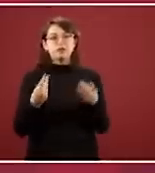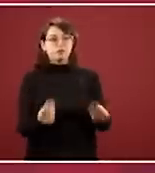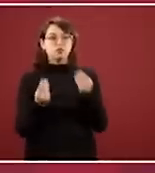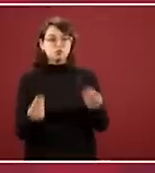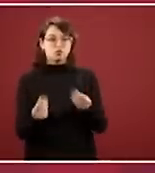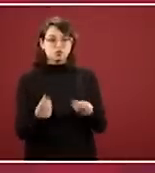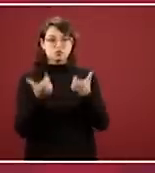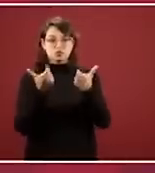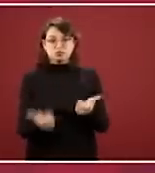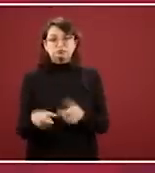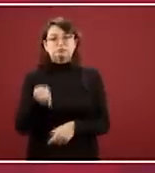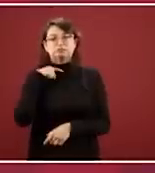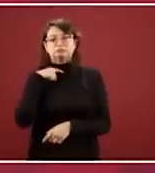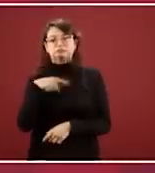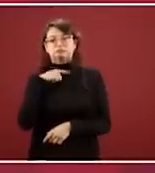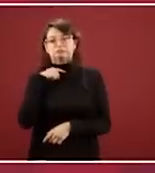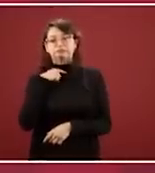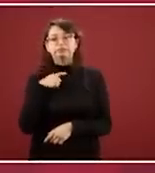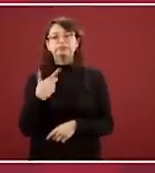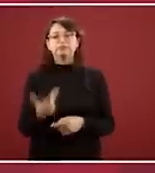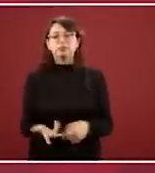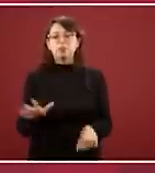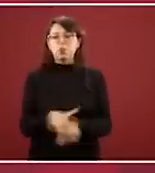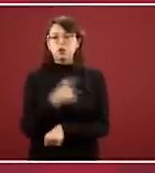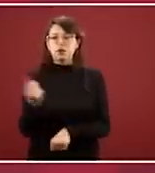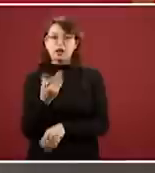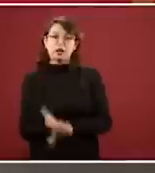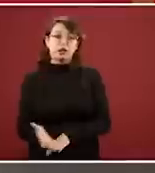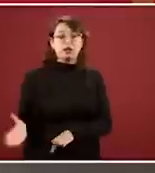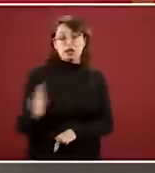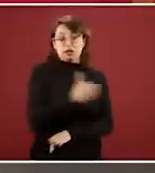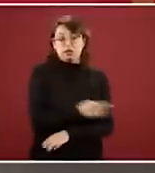En el periodo neoliberal se endeudó